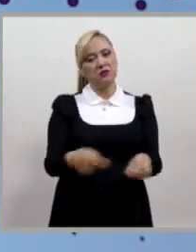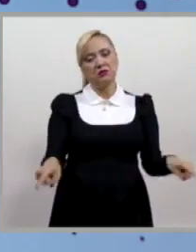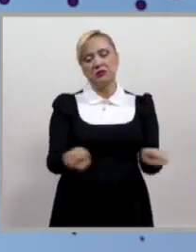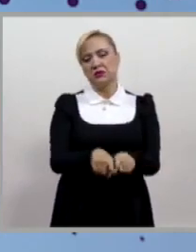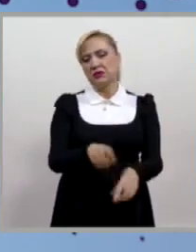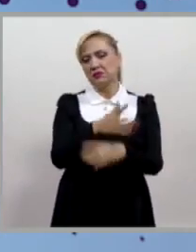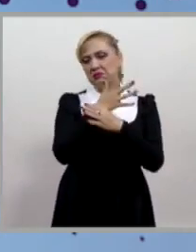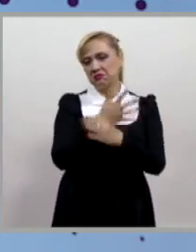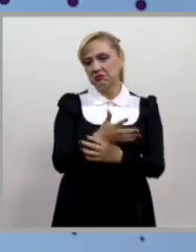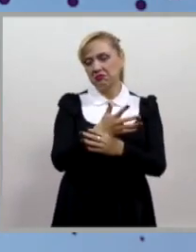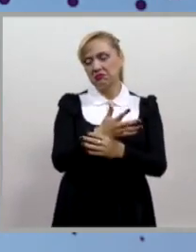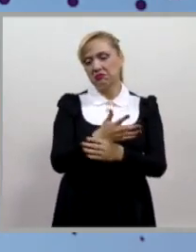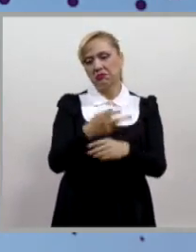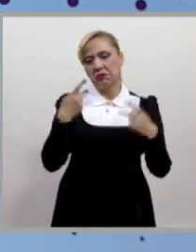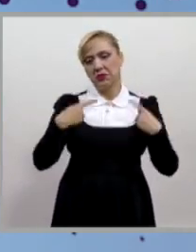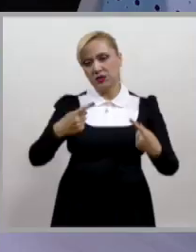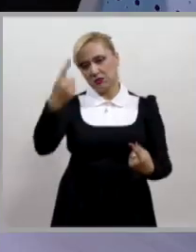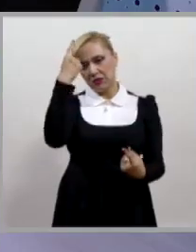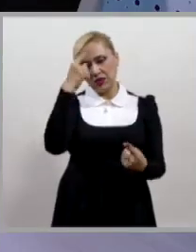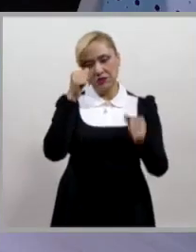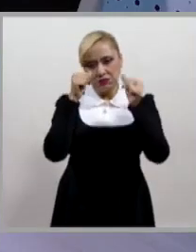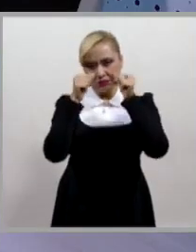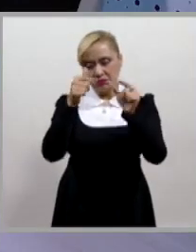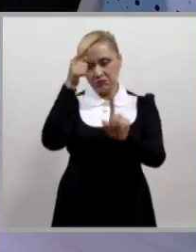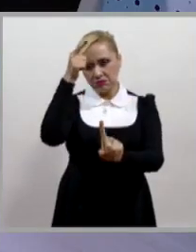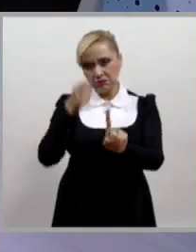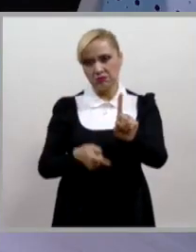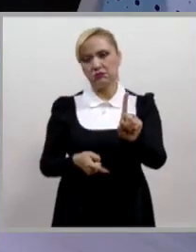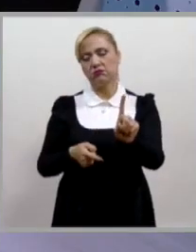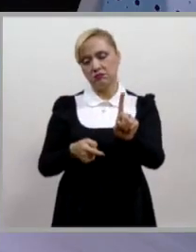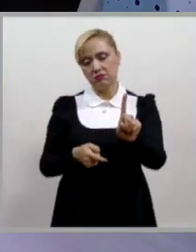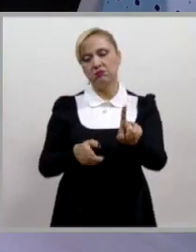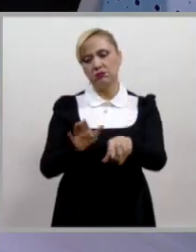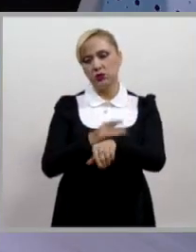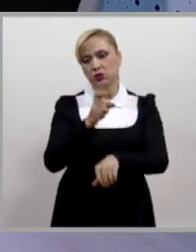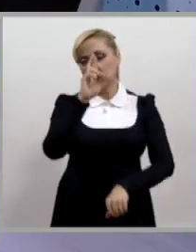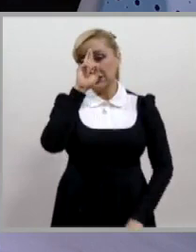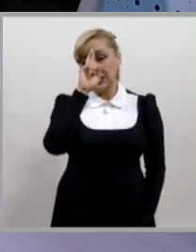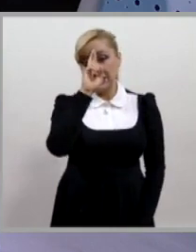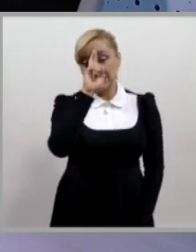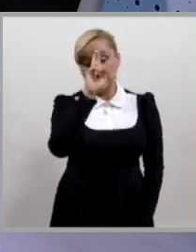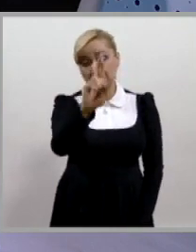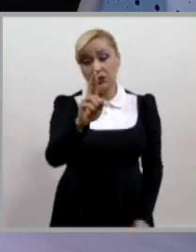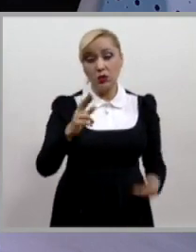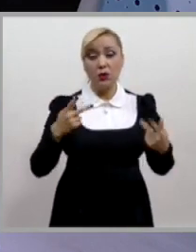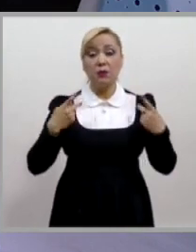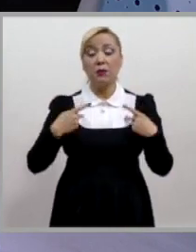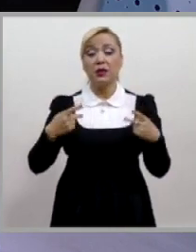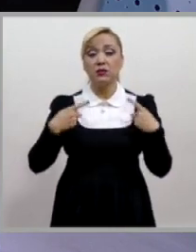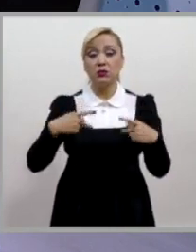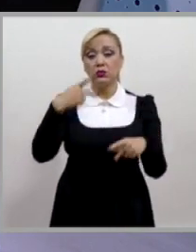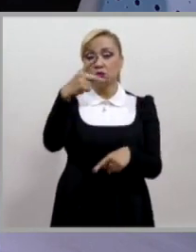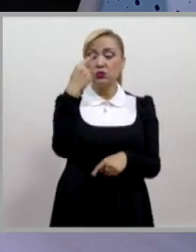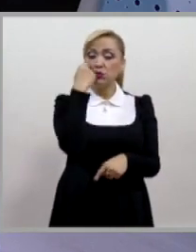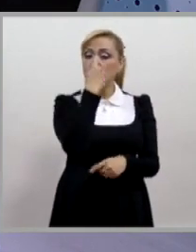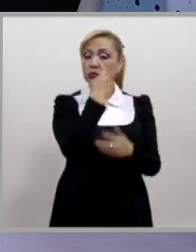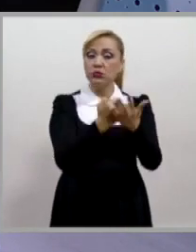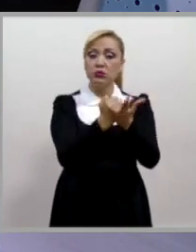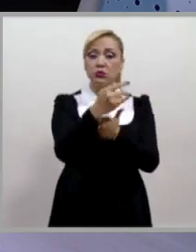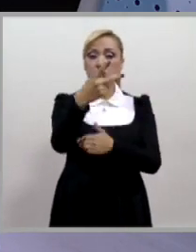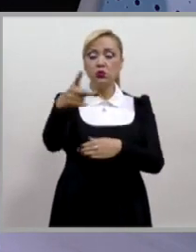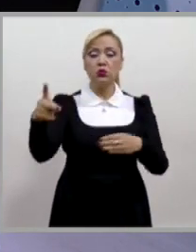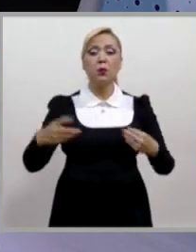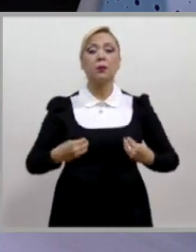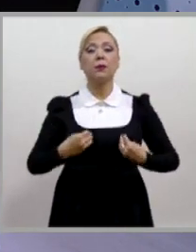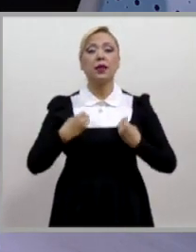sentido mucho sobre algunos principios, en particular el alcance de la dignidad humana, del libre desarrollo de la personalidad, definir